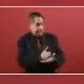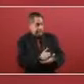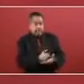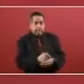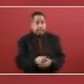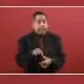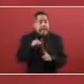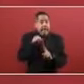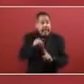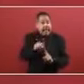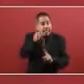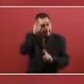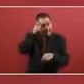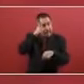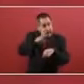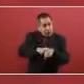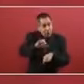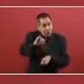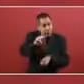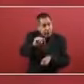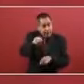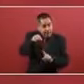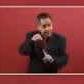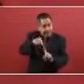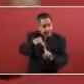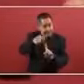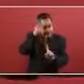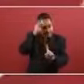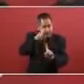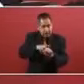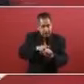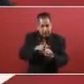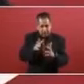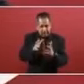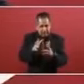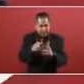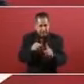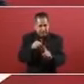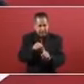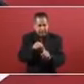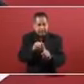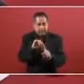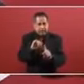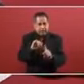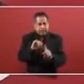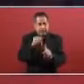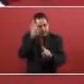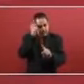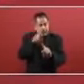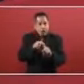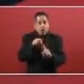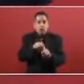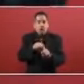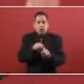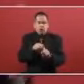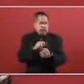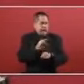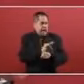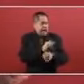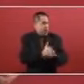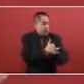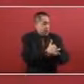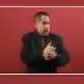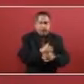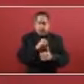El director del IPAP, o el equivalente a este organismo, se fue a